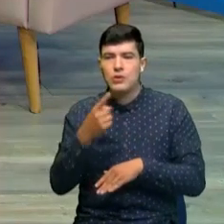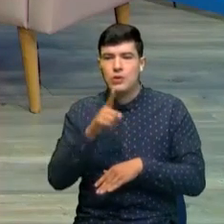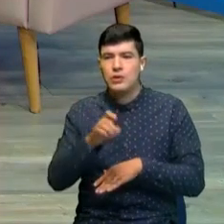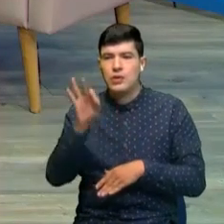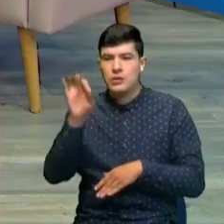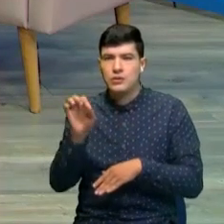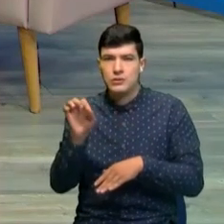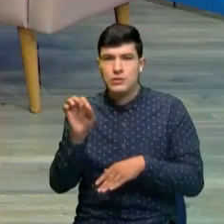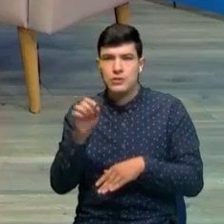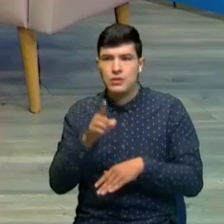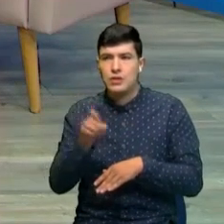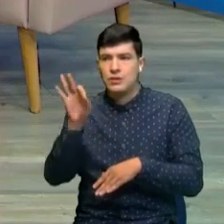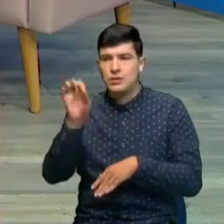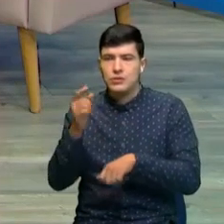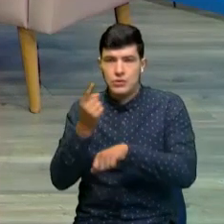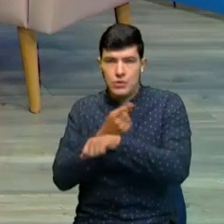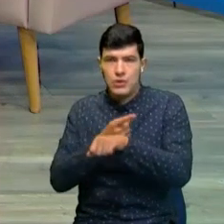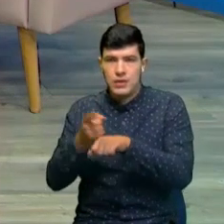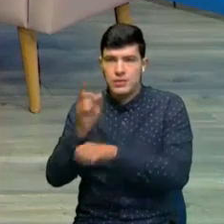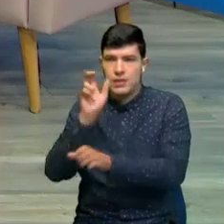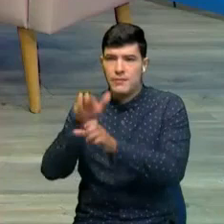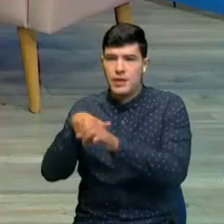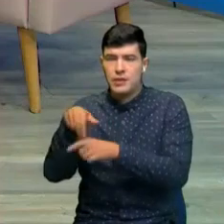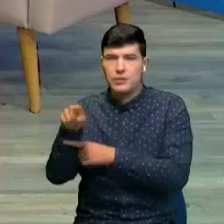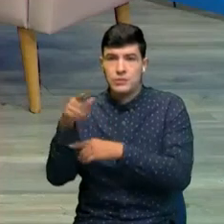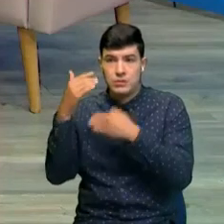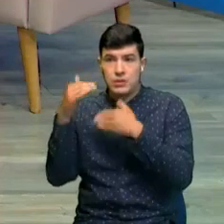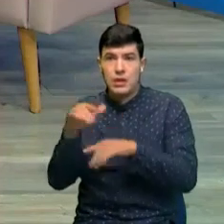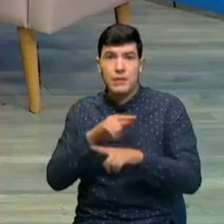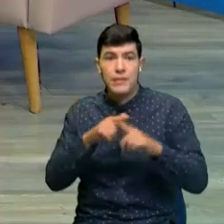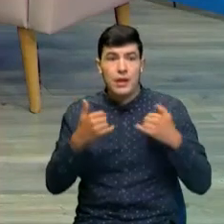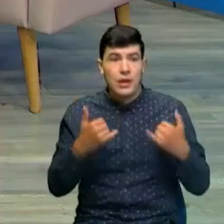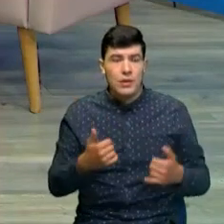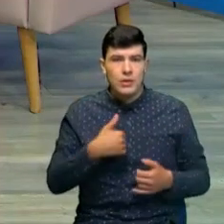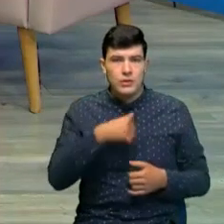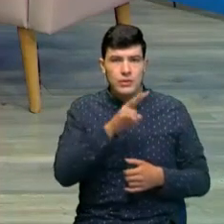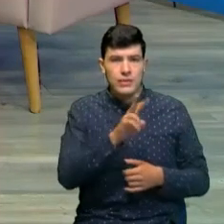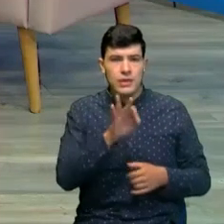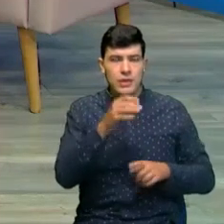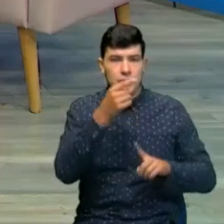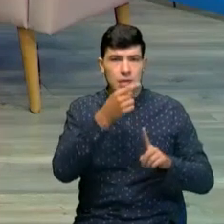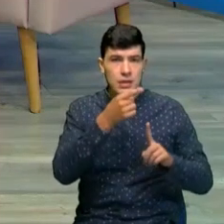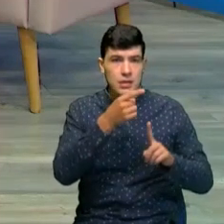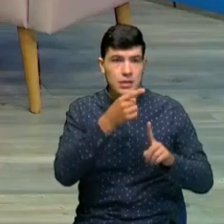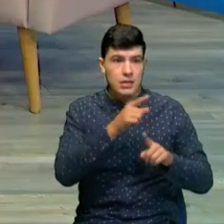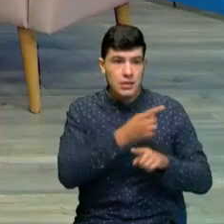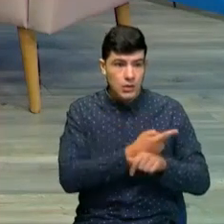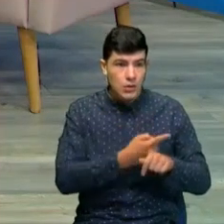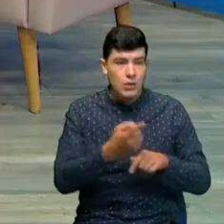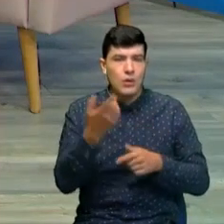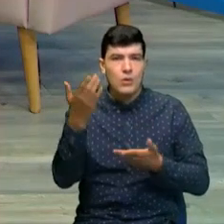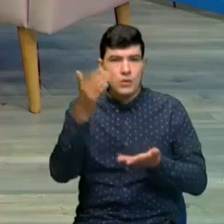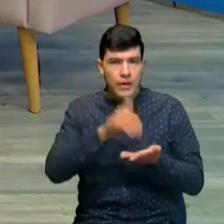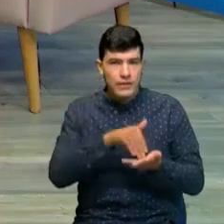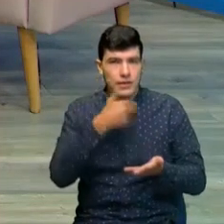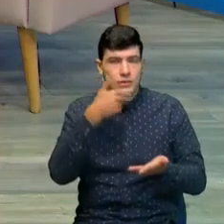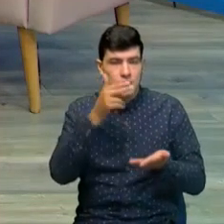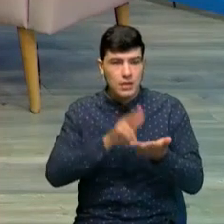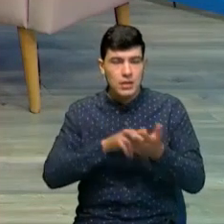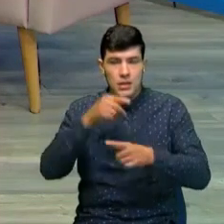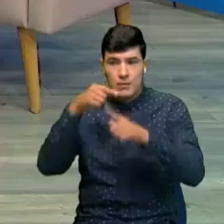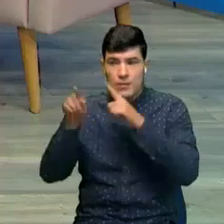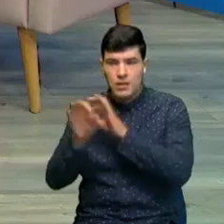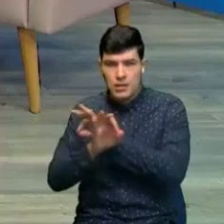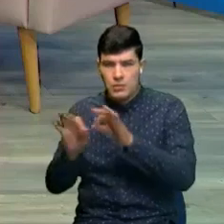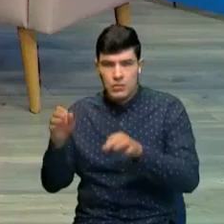horas matriculadas a la semana. En el semestre actual yo cuento con 23 horas. Y volví a pasar otra vez los documentos, ya sin